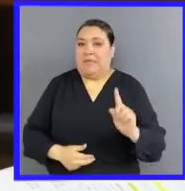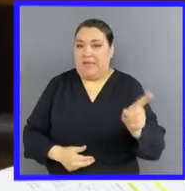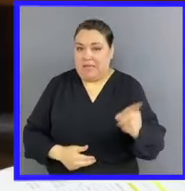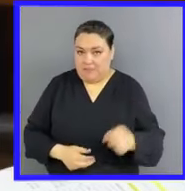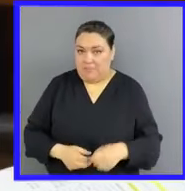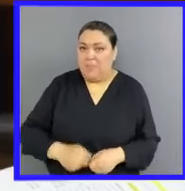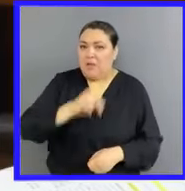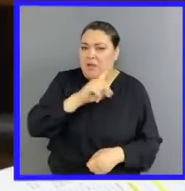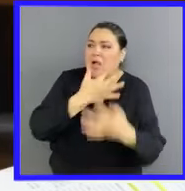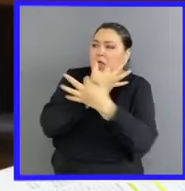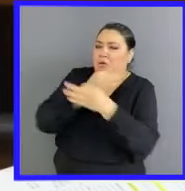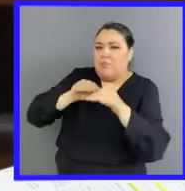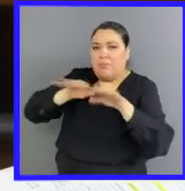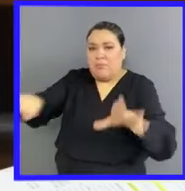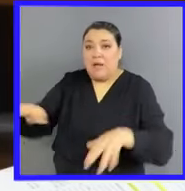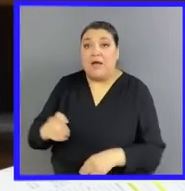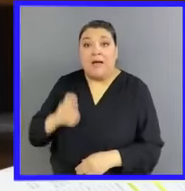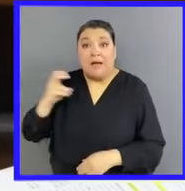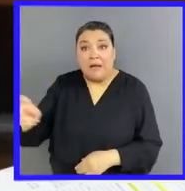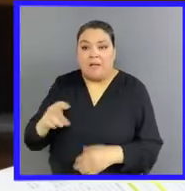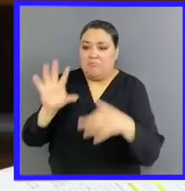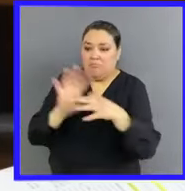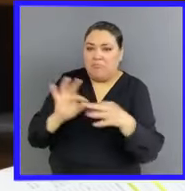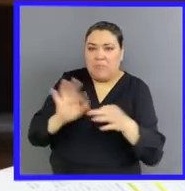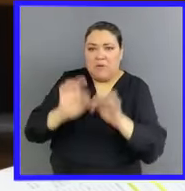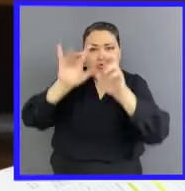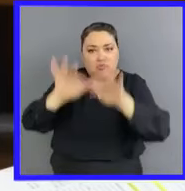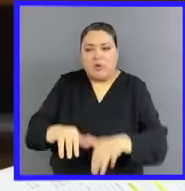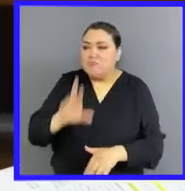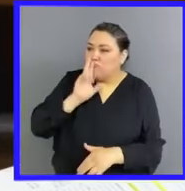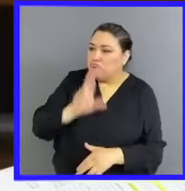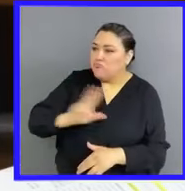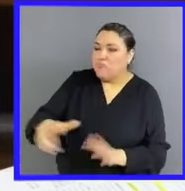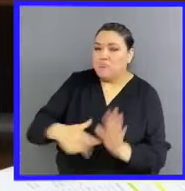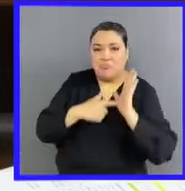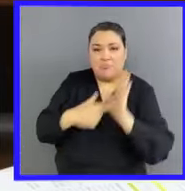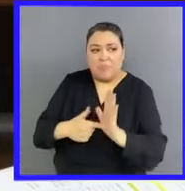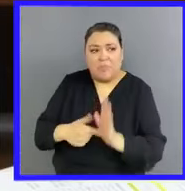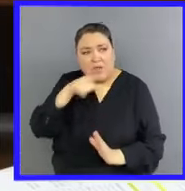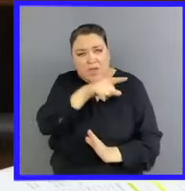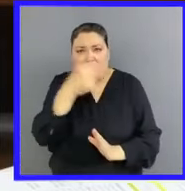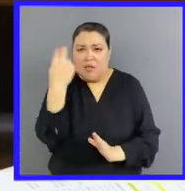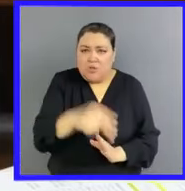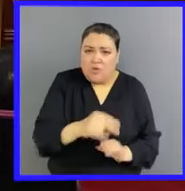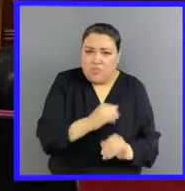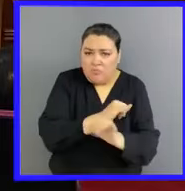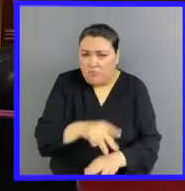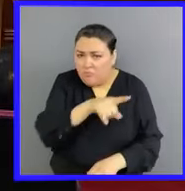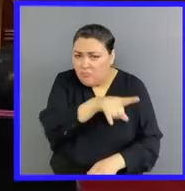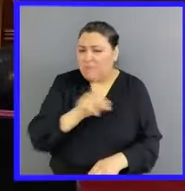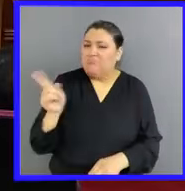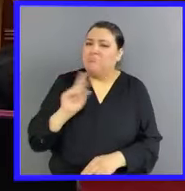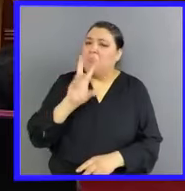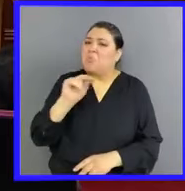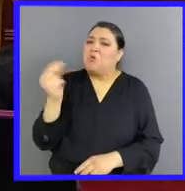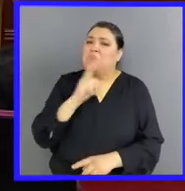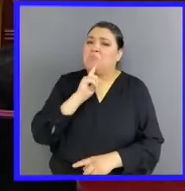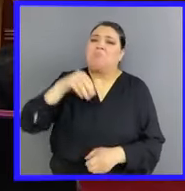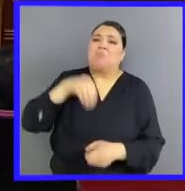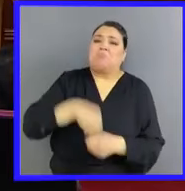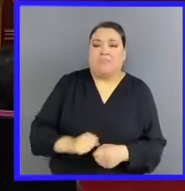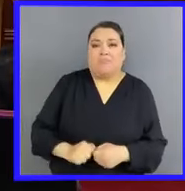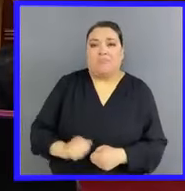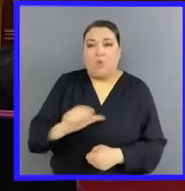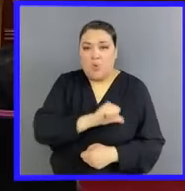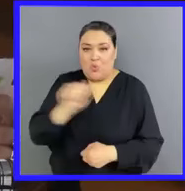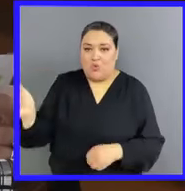la fundamentación y la motivación, sin resultar necesario revelar la identidad de las autoridades. En otro tema, por